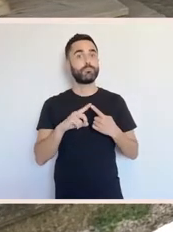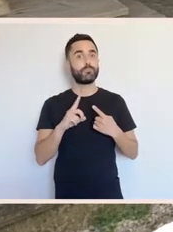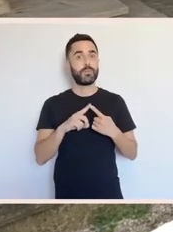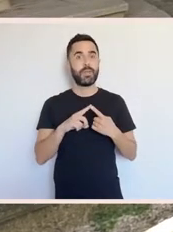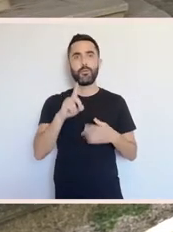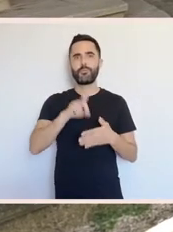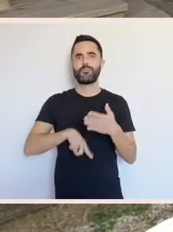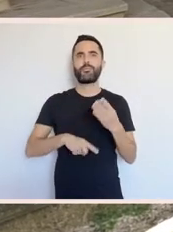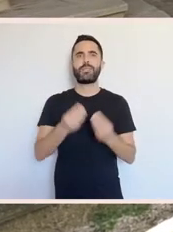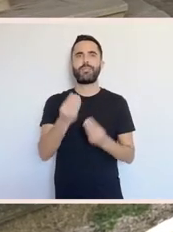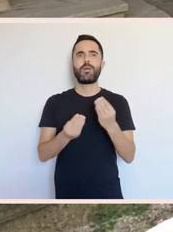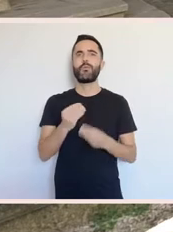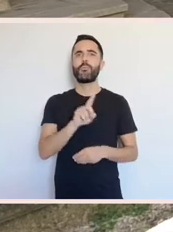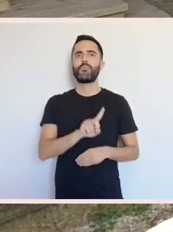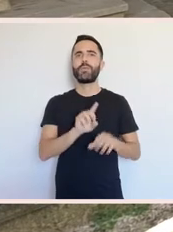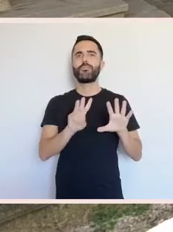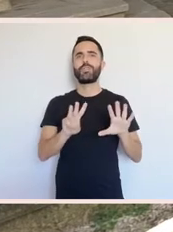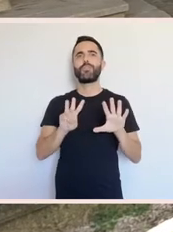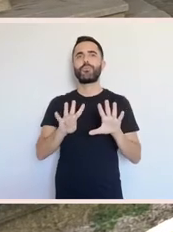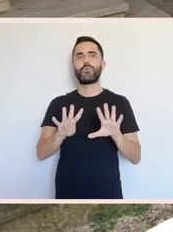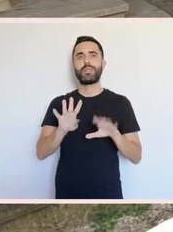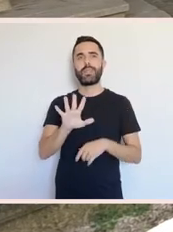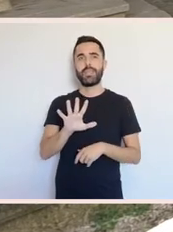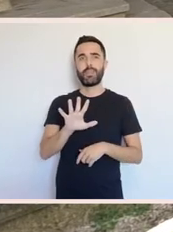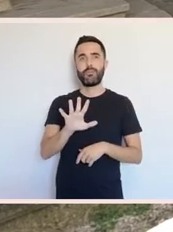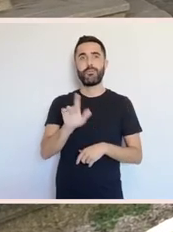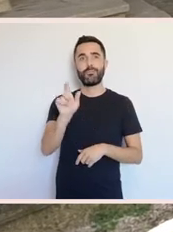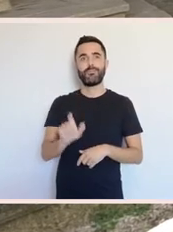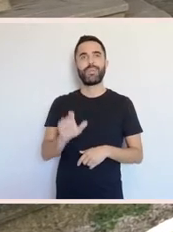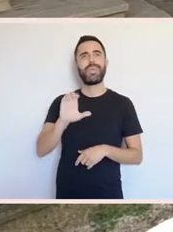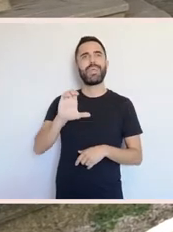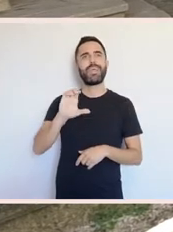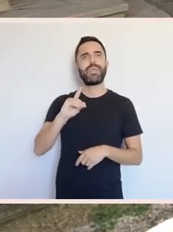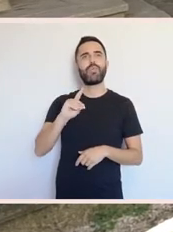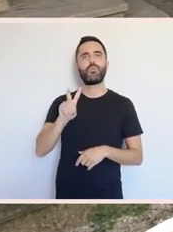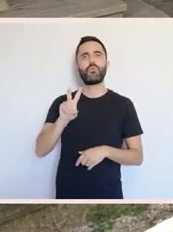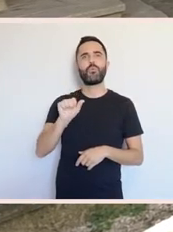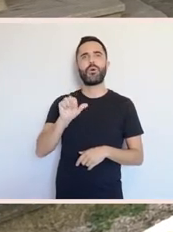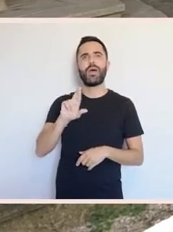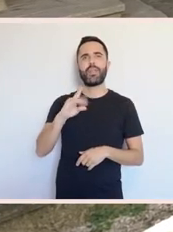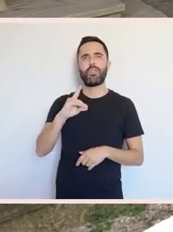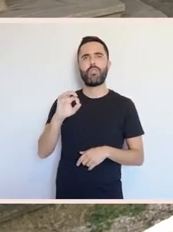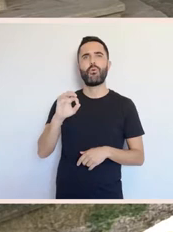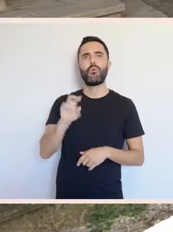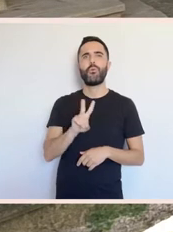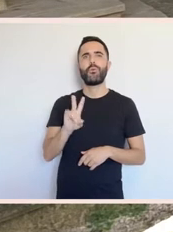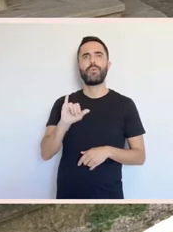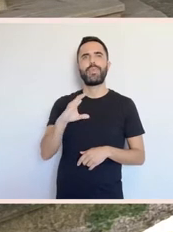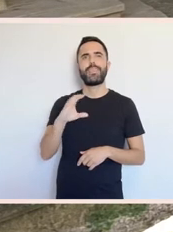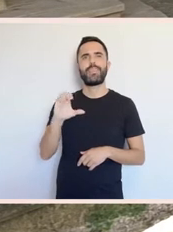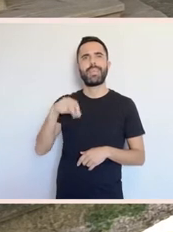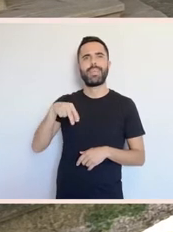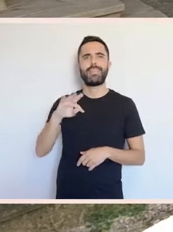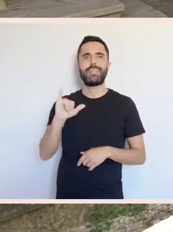deputado nas Cortes por Pontevedra, presentou unha proposición de lei para declarar Monumento Nacional os restos que quedaban en pé do